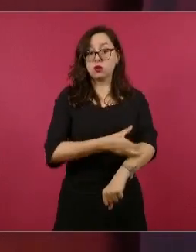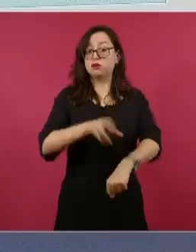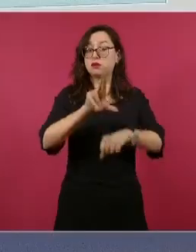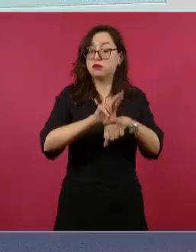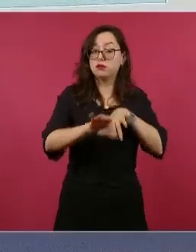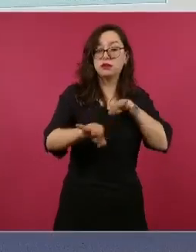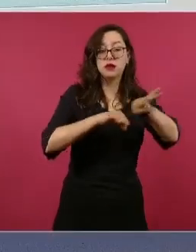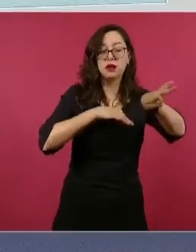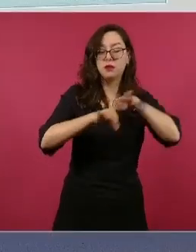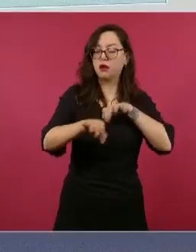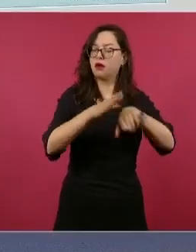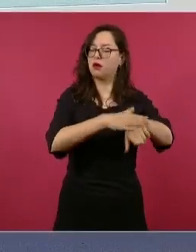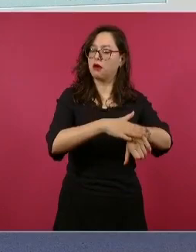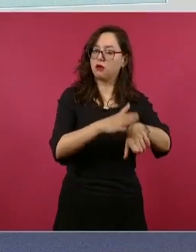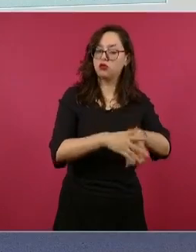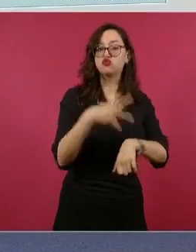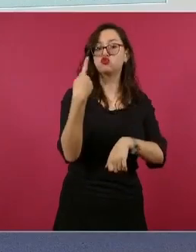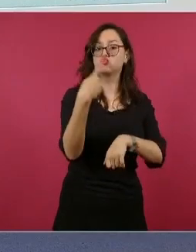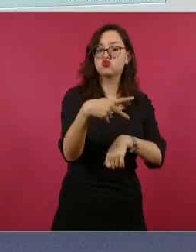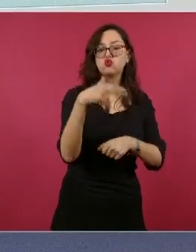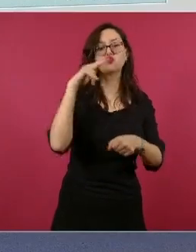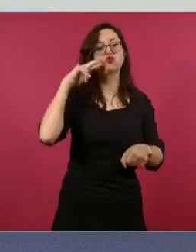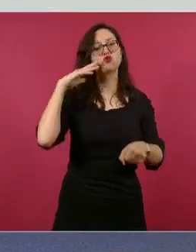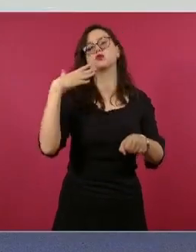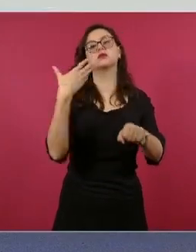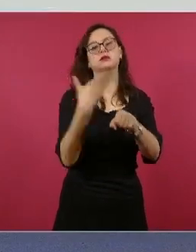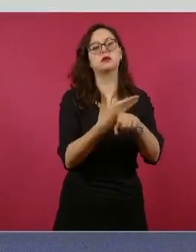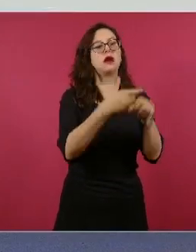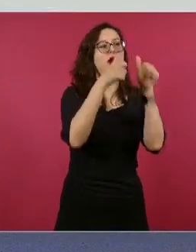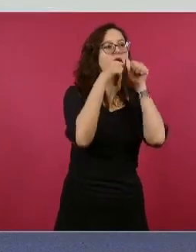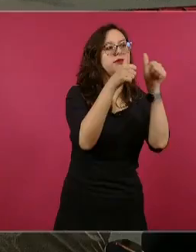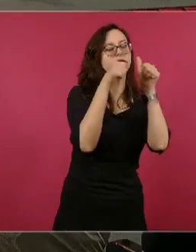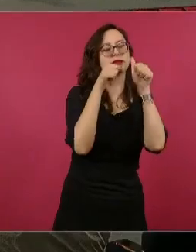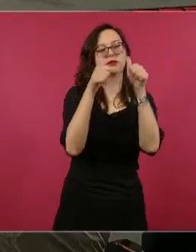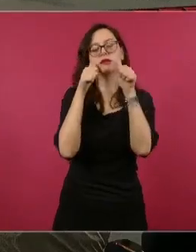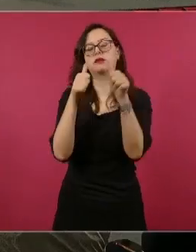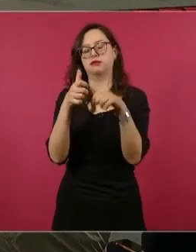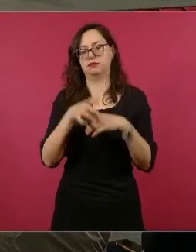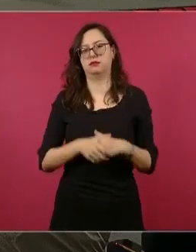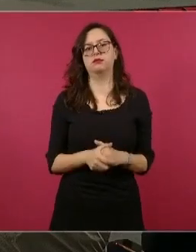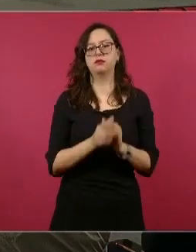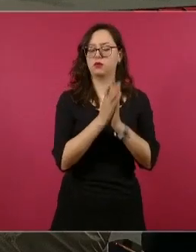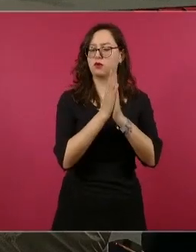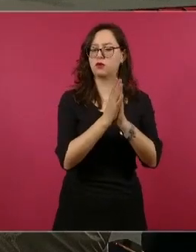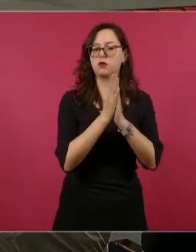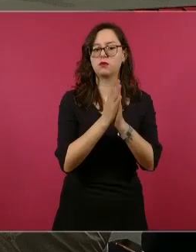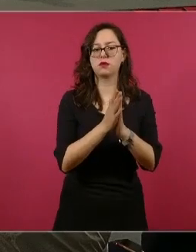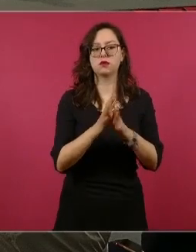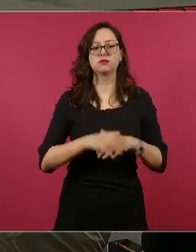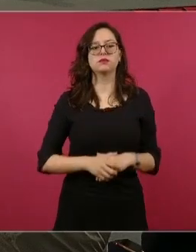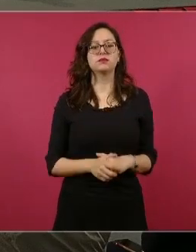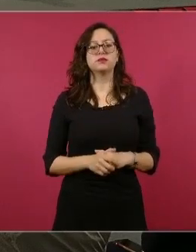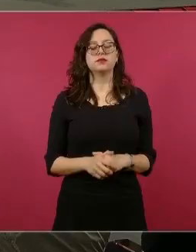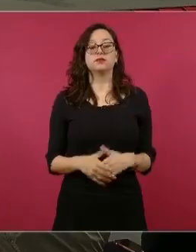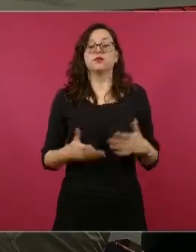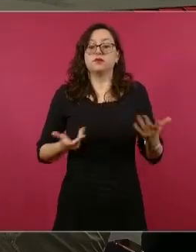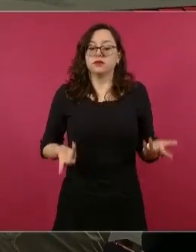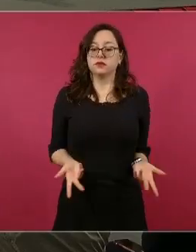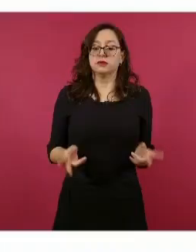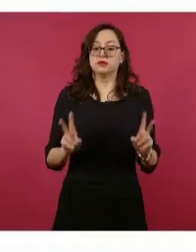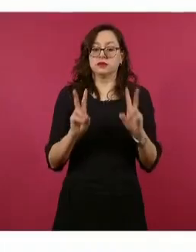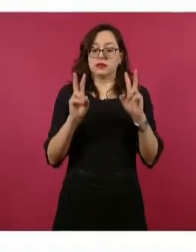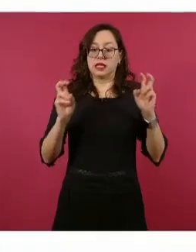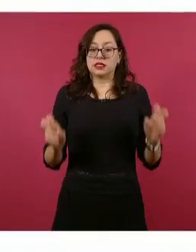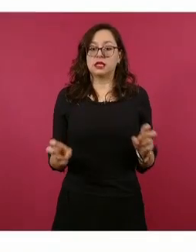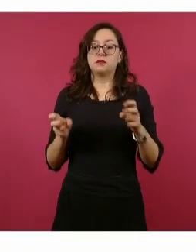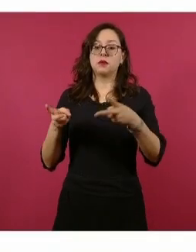de los delitos del fuero común. Adelante. En el caso del robo total, se redujo